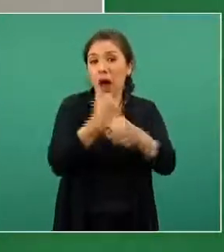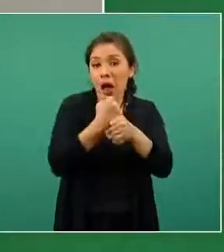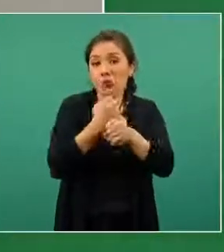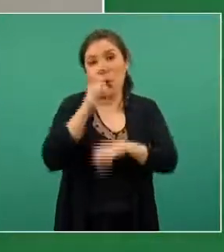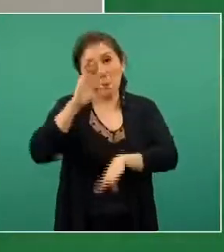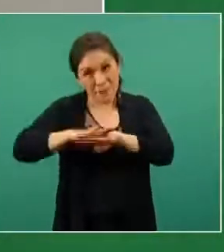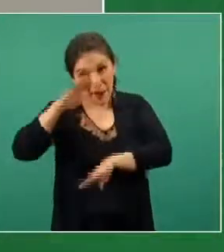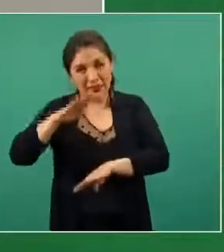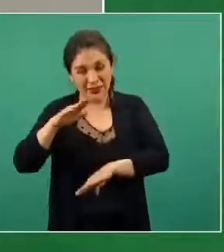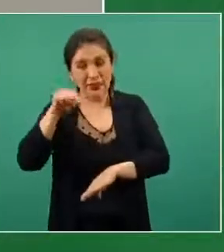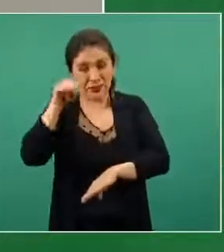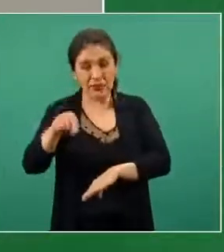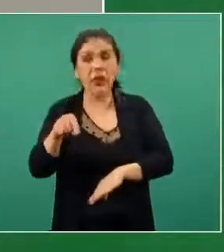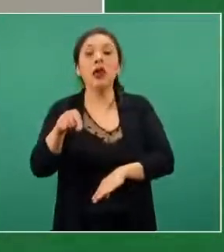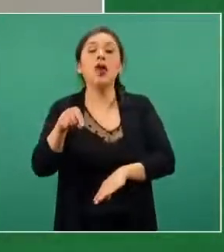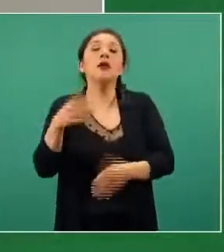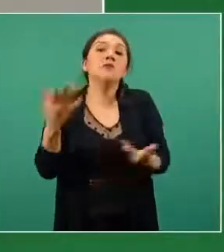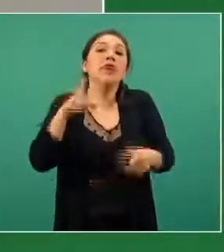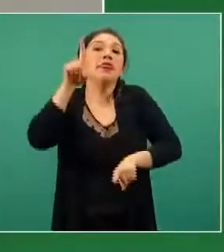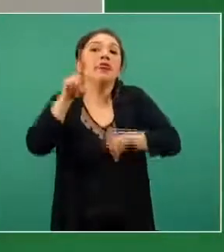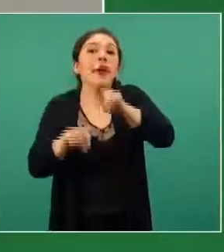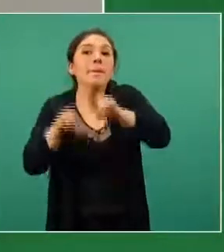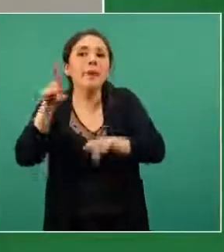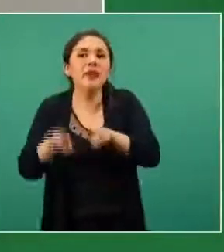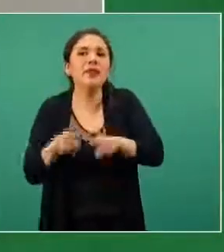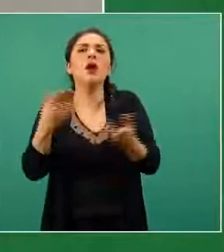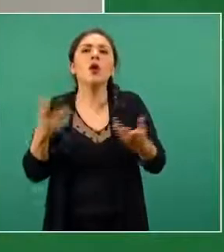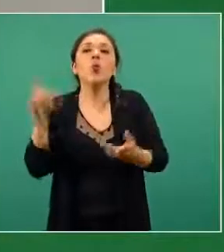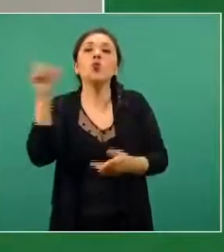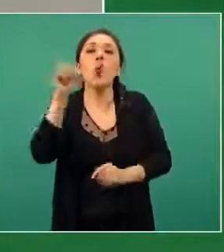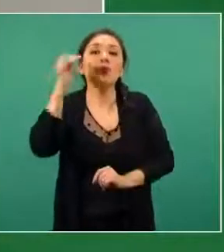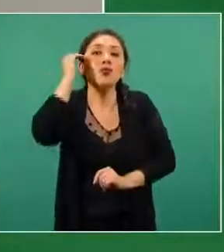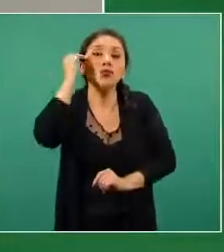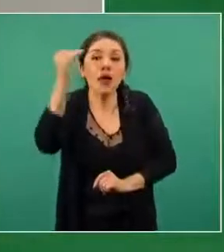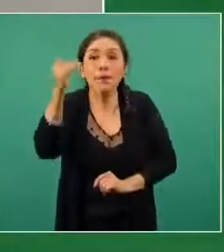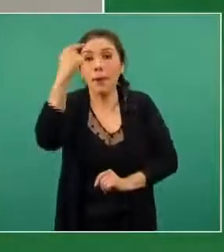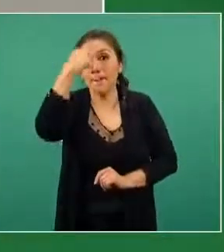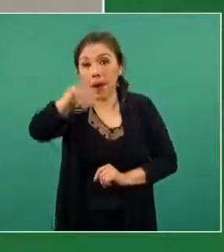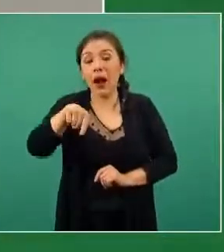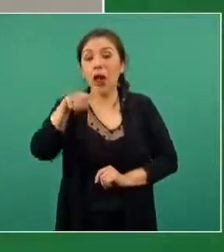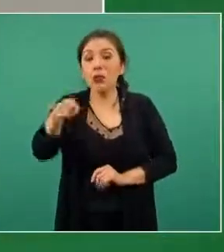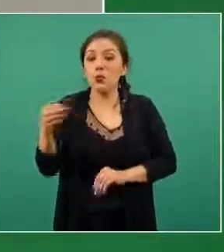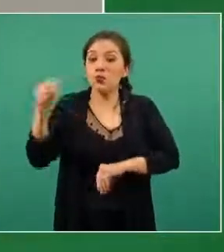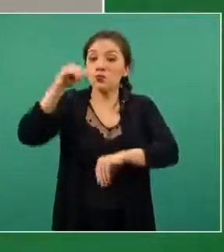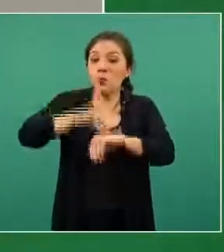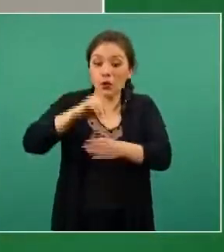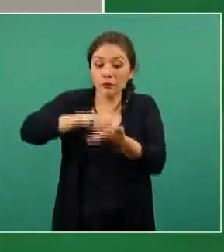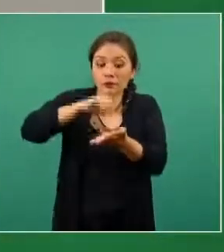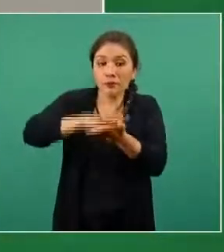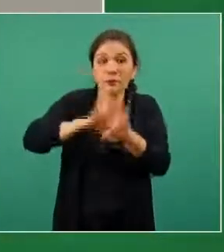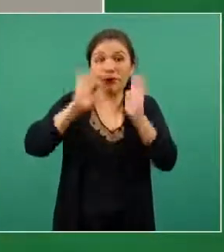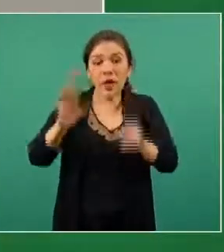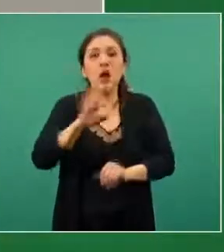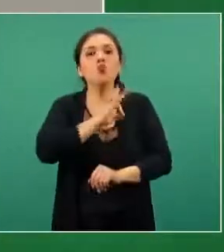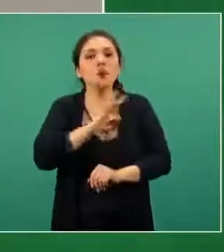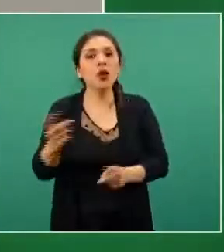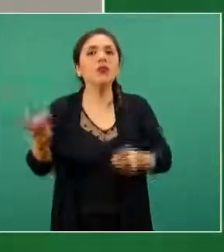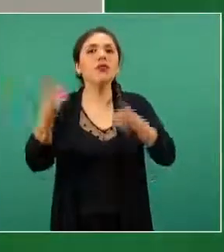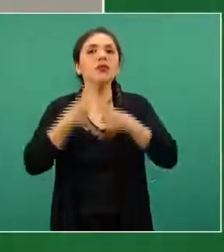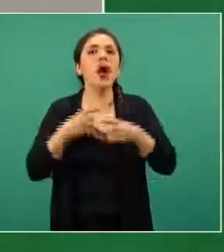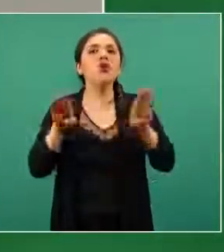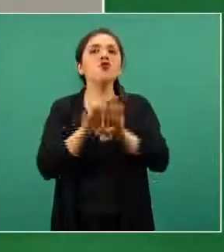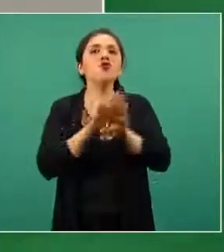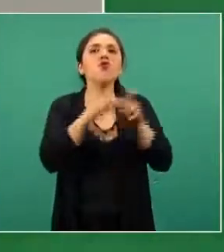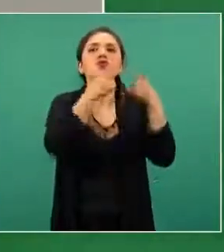años y más, pues dependiendo obviamente del momento en el que son activadas, pueden además recibir